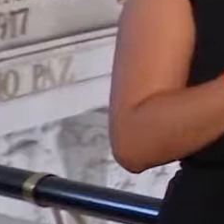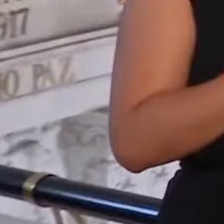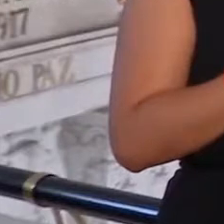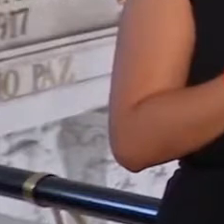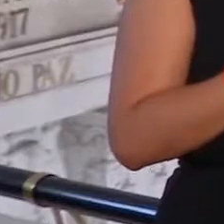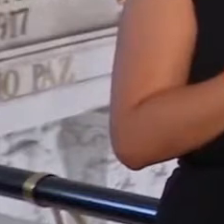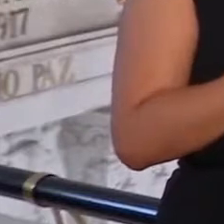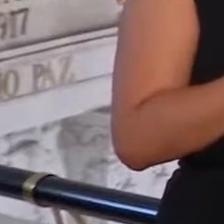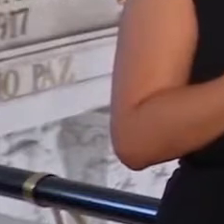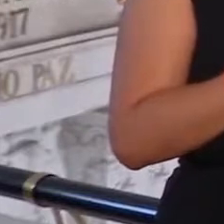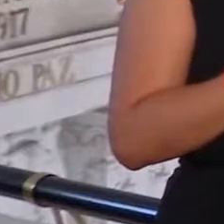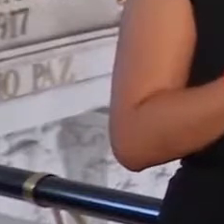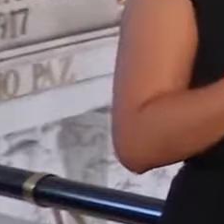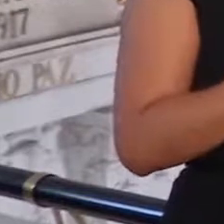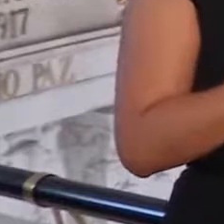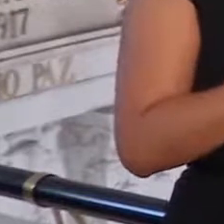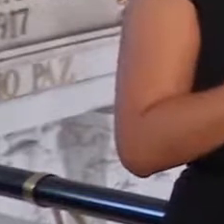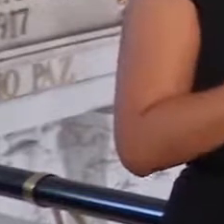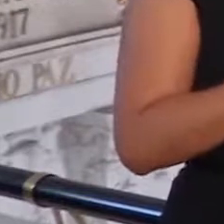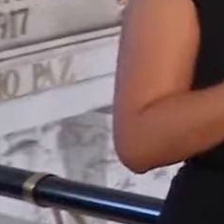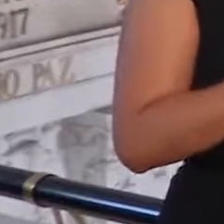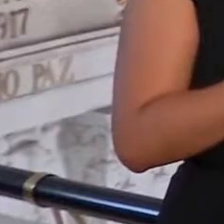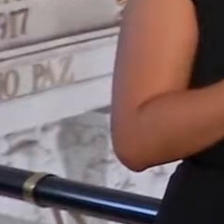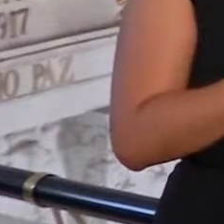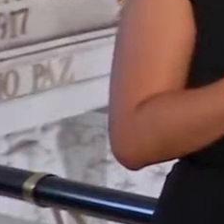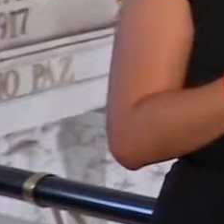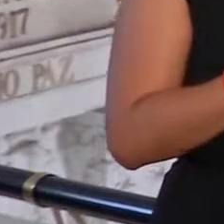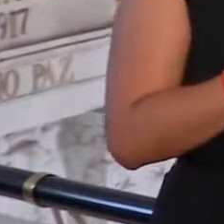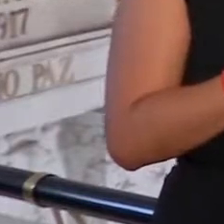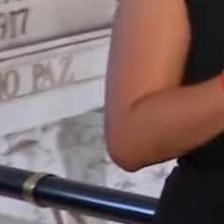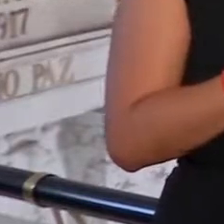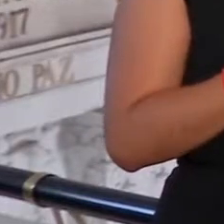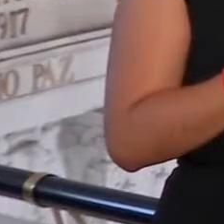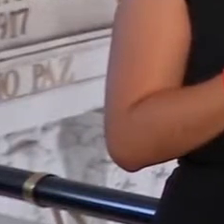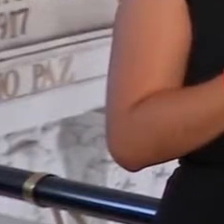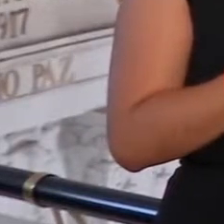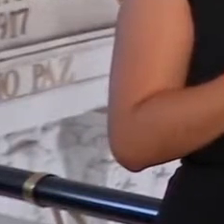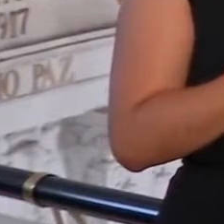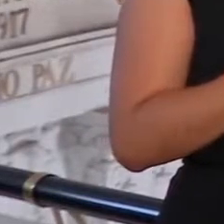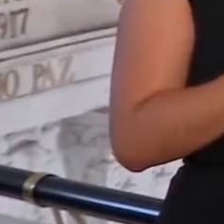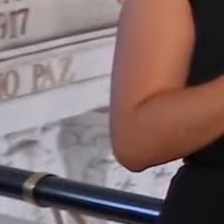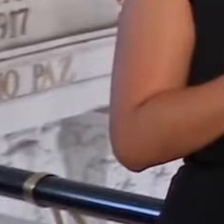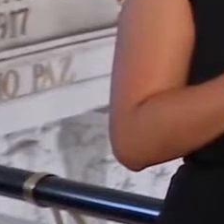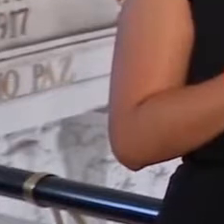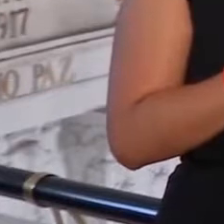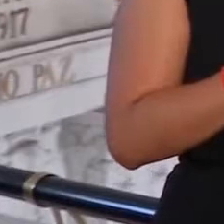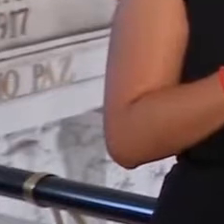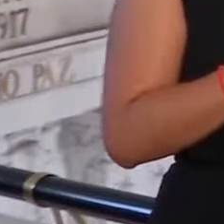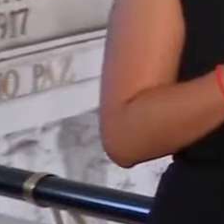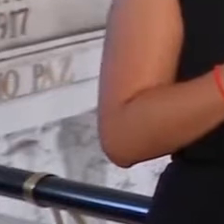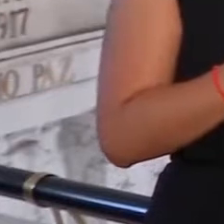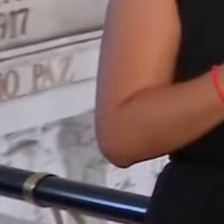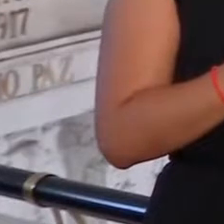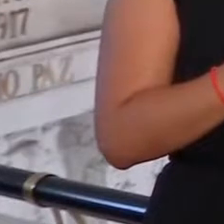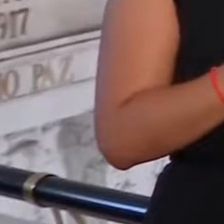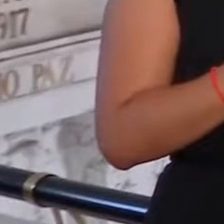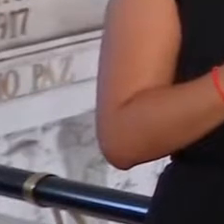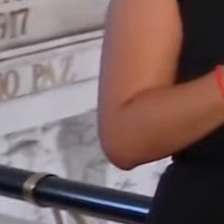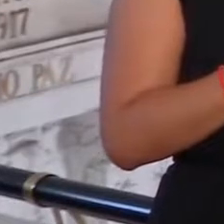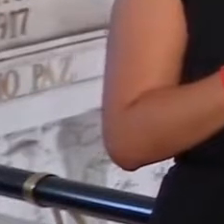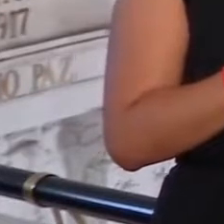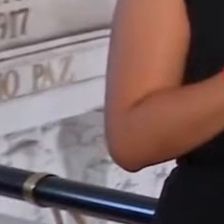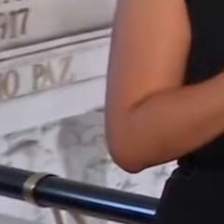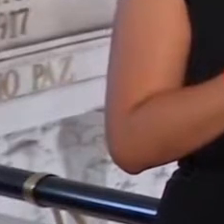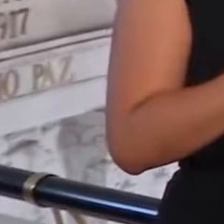Ciudad de México. Los invitamos a seguir la reunión de la mesa directiva con la Junta de Coordinación Política a las 5 de la tarde en vivo por la señal